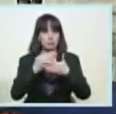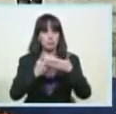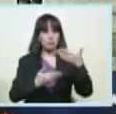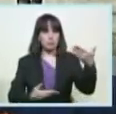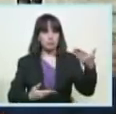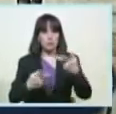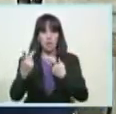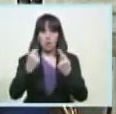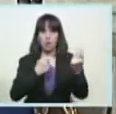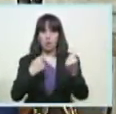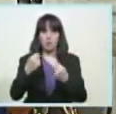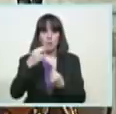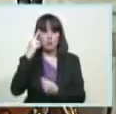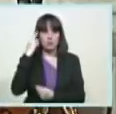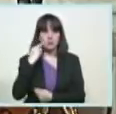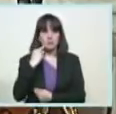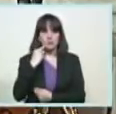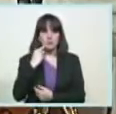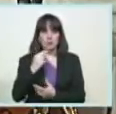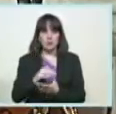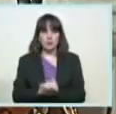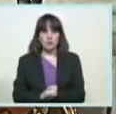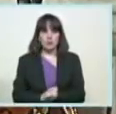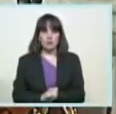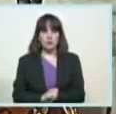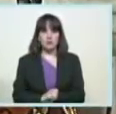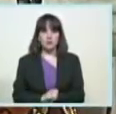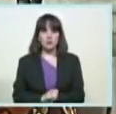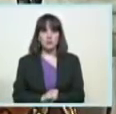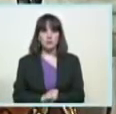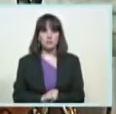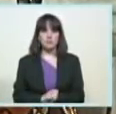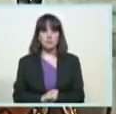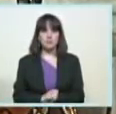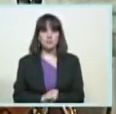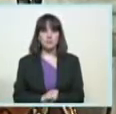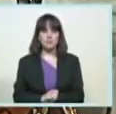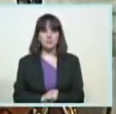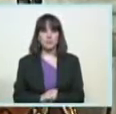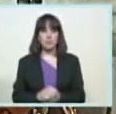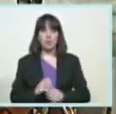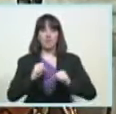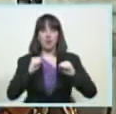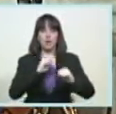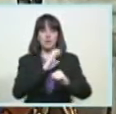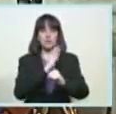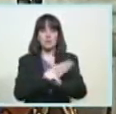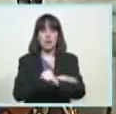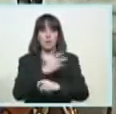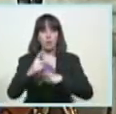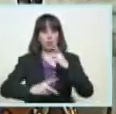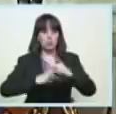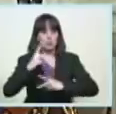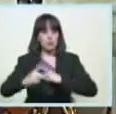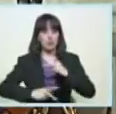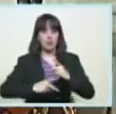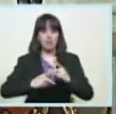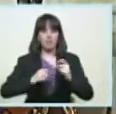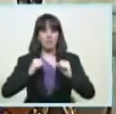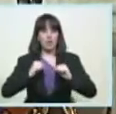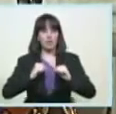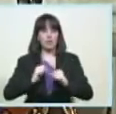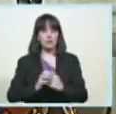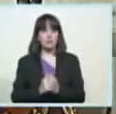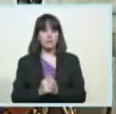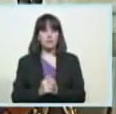económica bolivariana dejó una capacidad y una fuerza productiva enorme como dicen